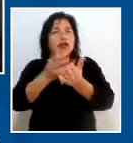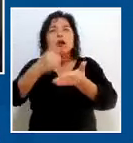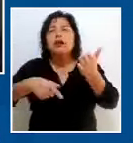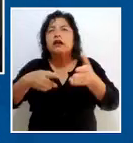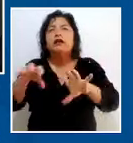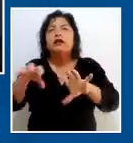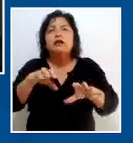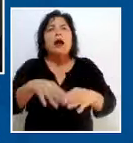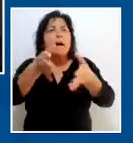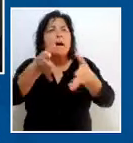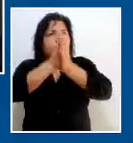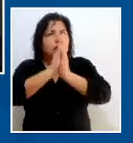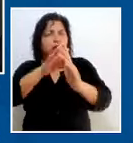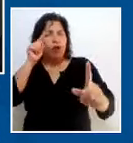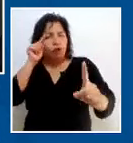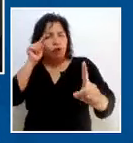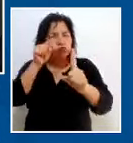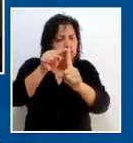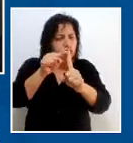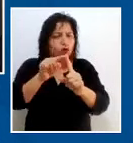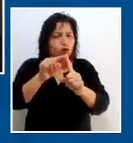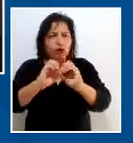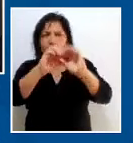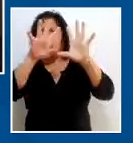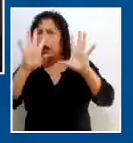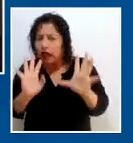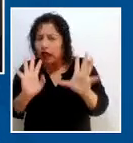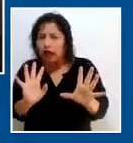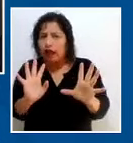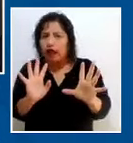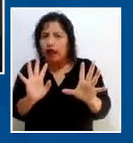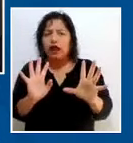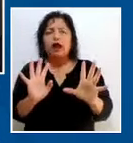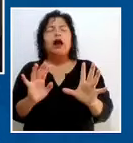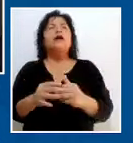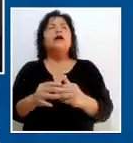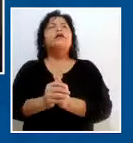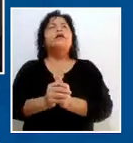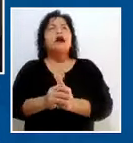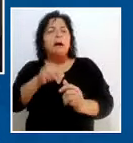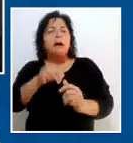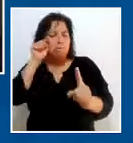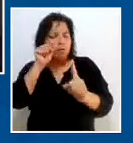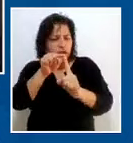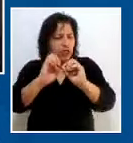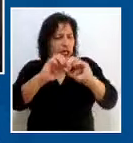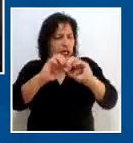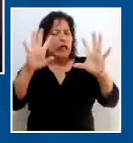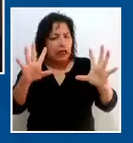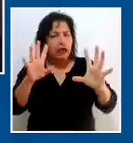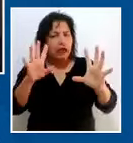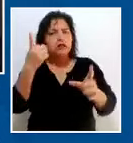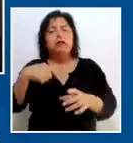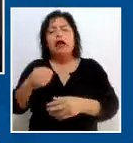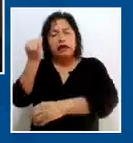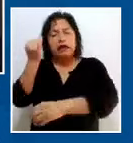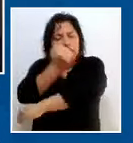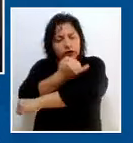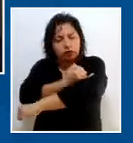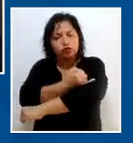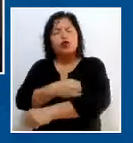ser un pedido concreto, tiene que ser un pedido en la medida de lo posible preciso para que finalmente la entidad sepa